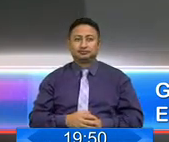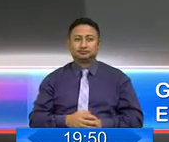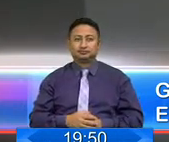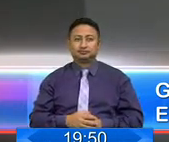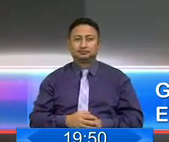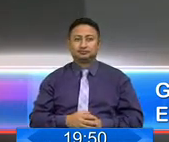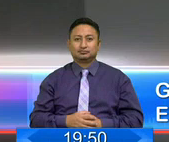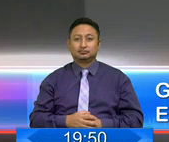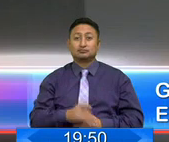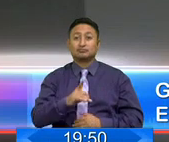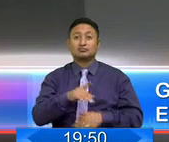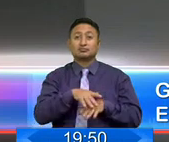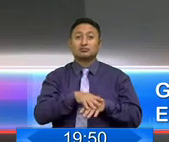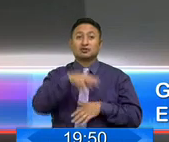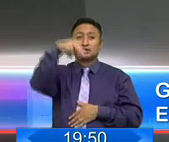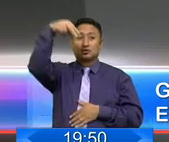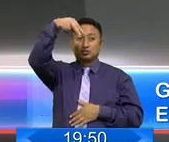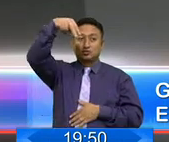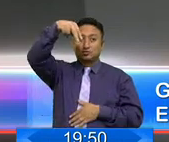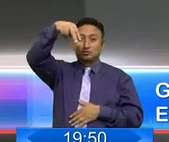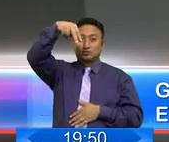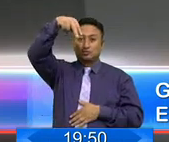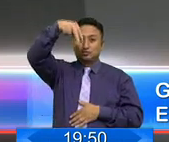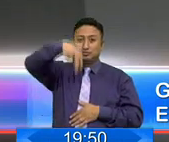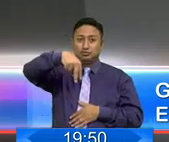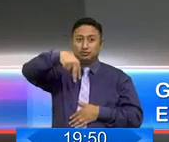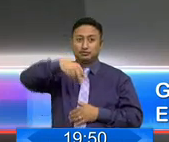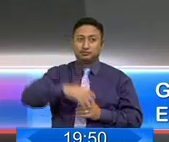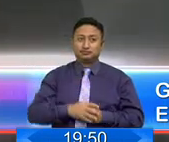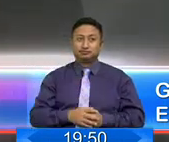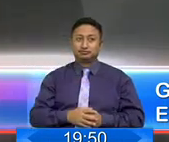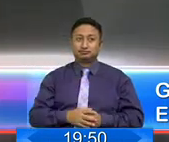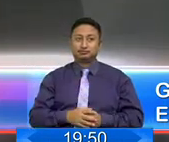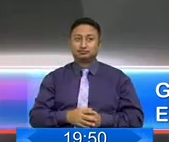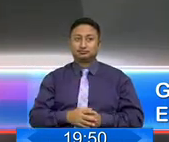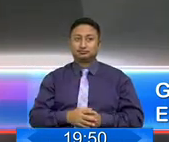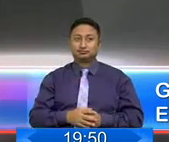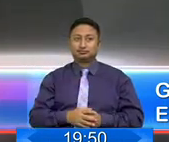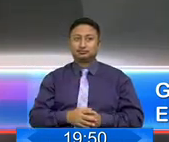Uno ingresa lentamente, se apoya en una bicicleta,